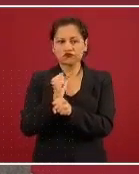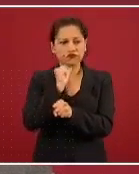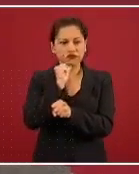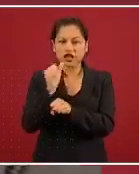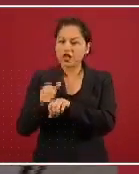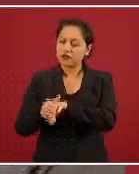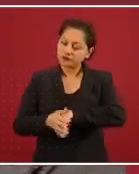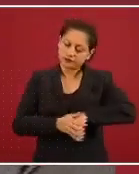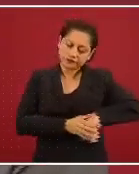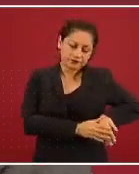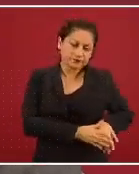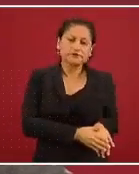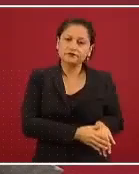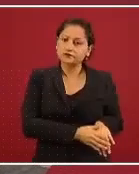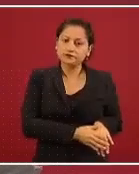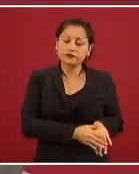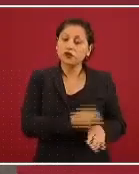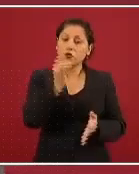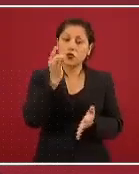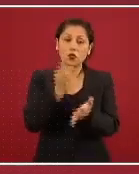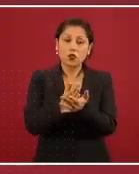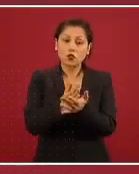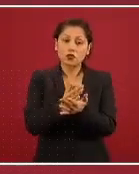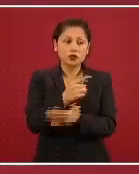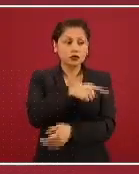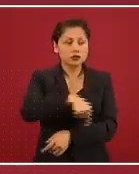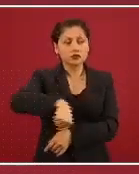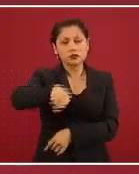no iban a haber medidas autoritarias